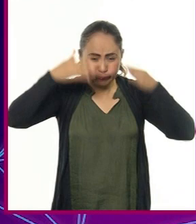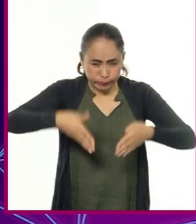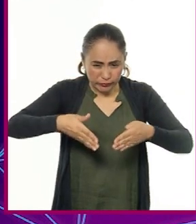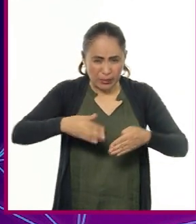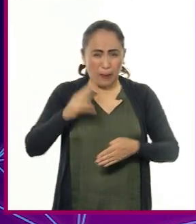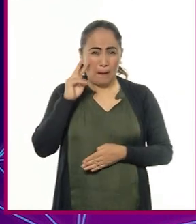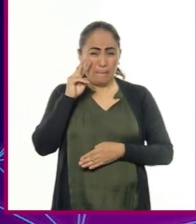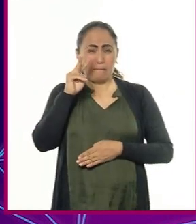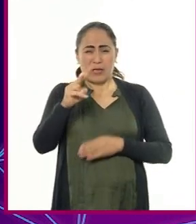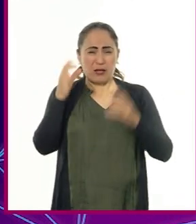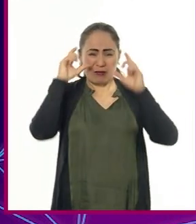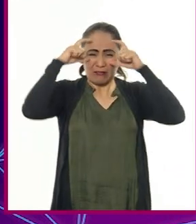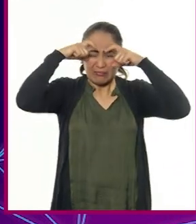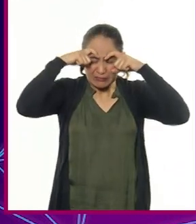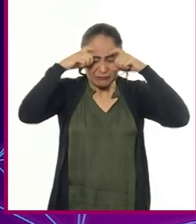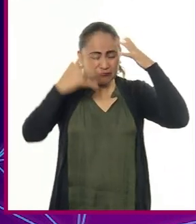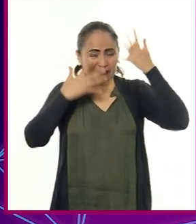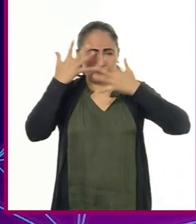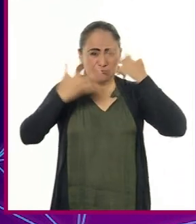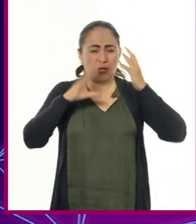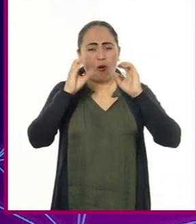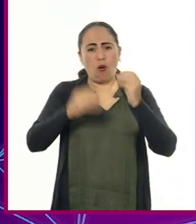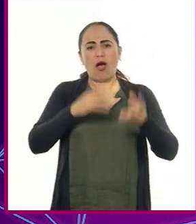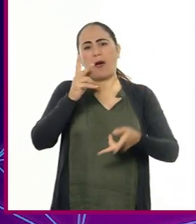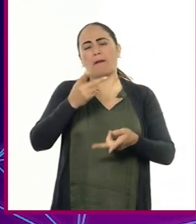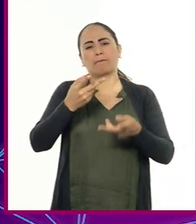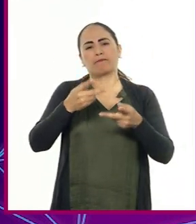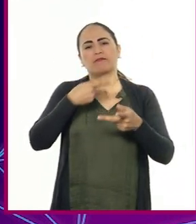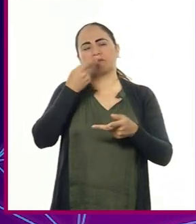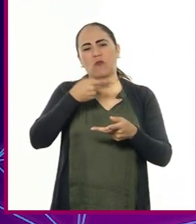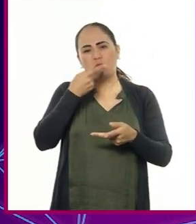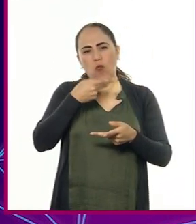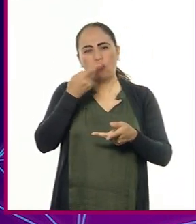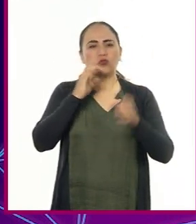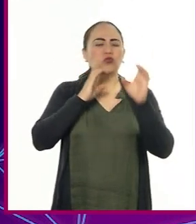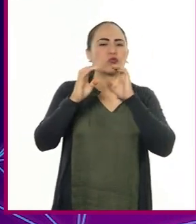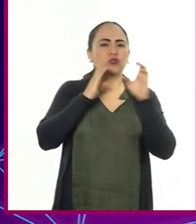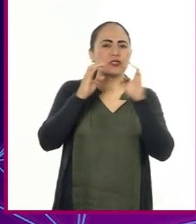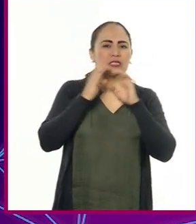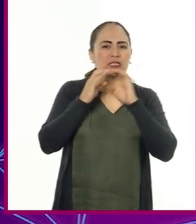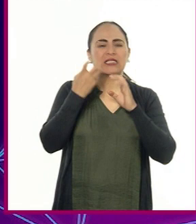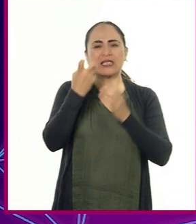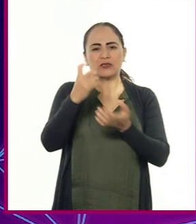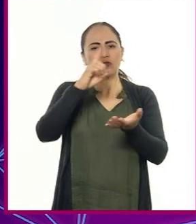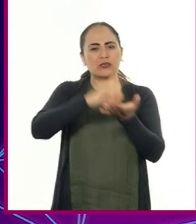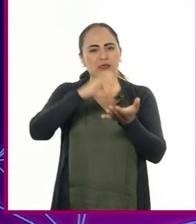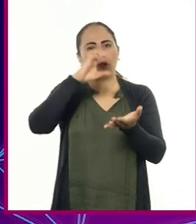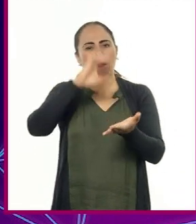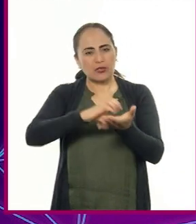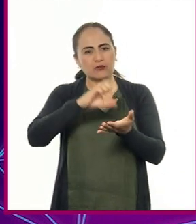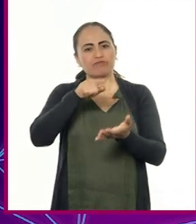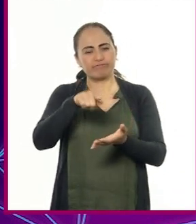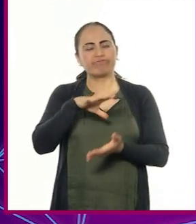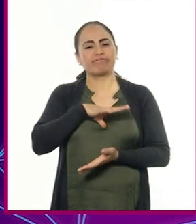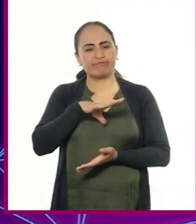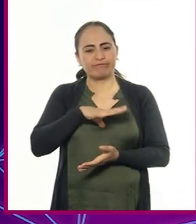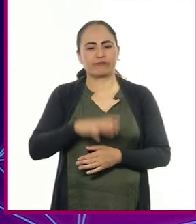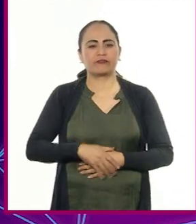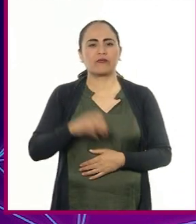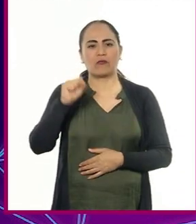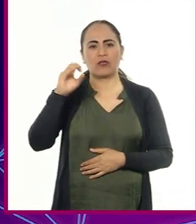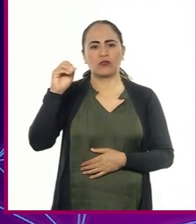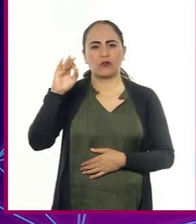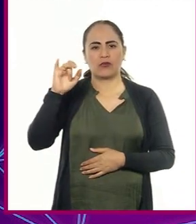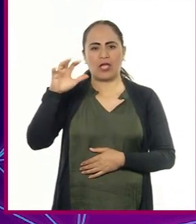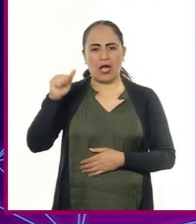ver aunque se usen lentes y hablar o comunicarse son discapacidades que prevalecen en este grupo de la población. Sofía y